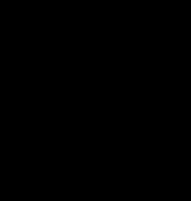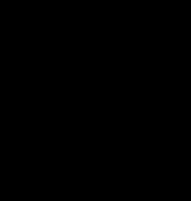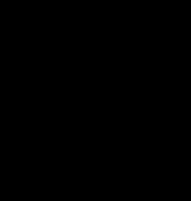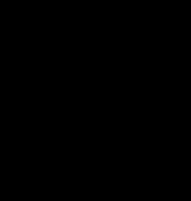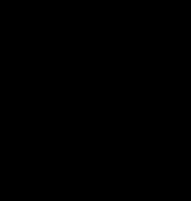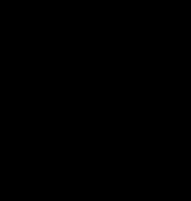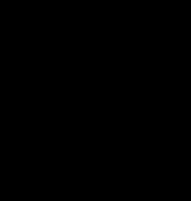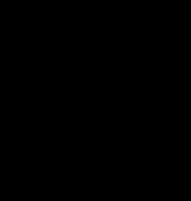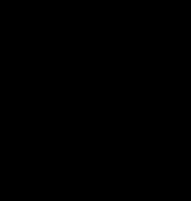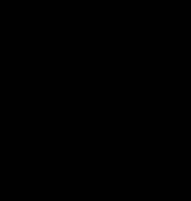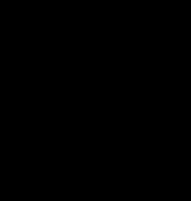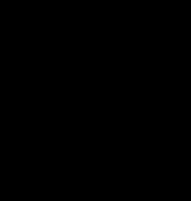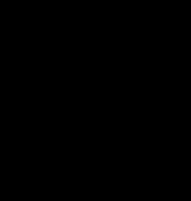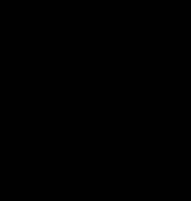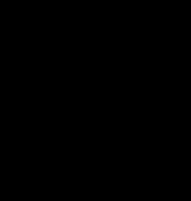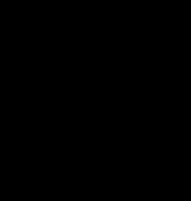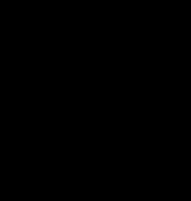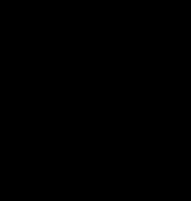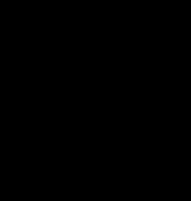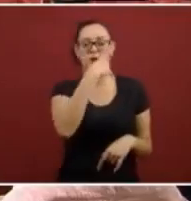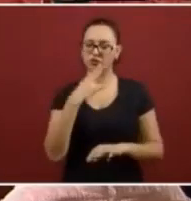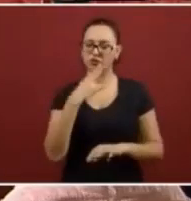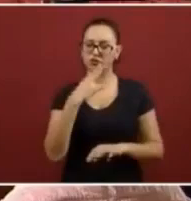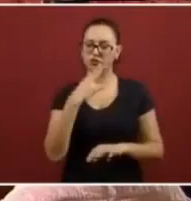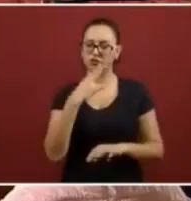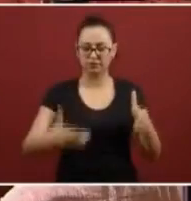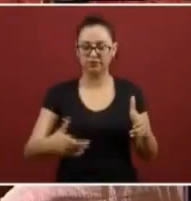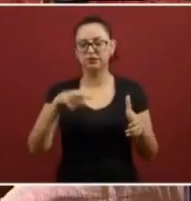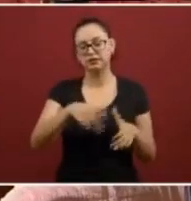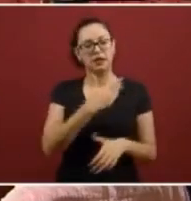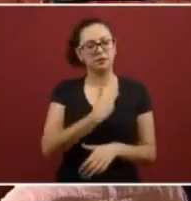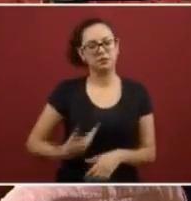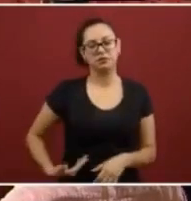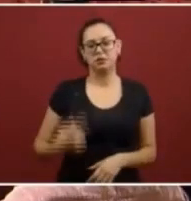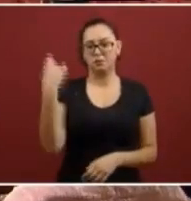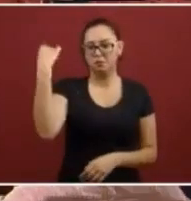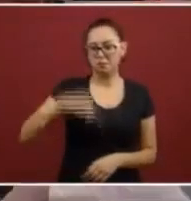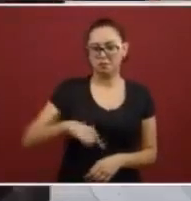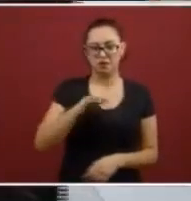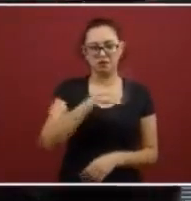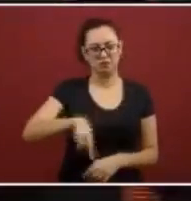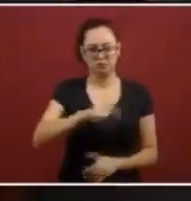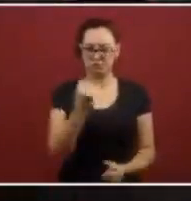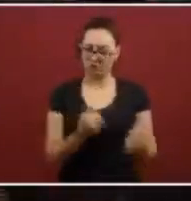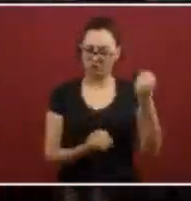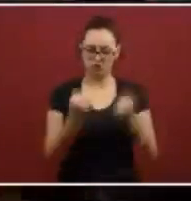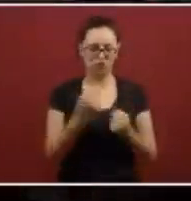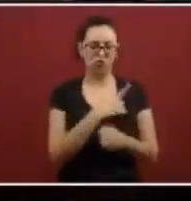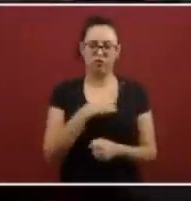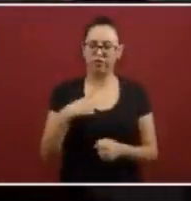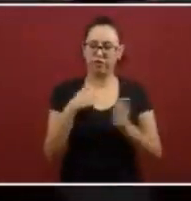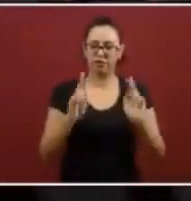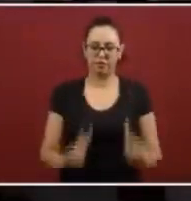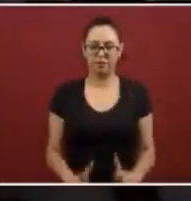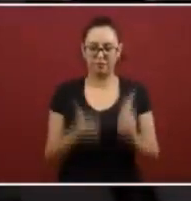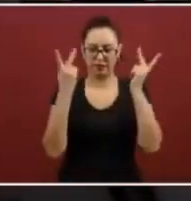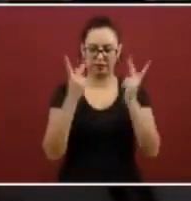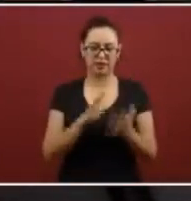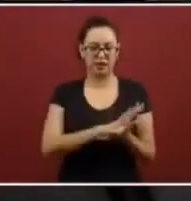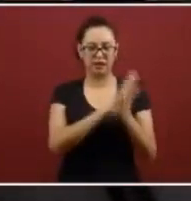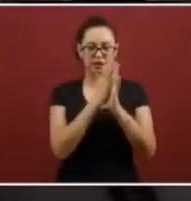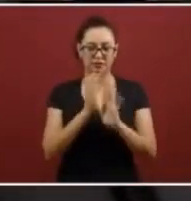señor storage presidente, como les houses or comentaba, nos ha warehouses. dado la instrucción puntual de que estos ya So there's se some vendan y pictures que of esos the ones that recursos they're se selling.